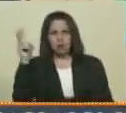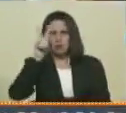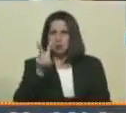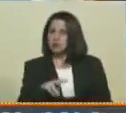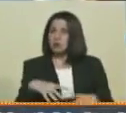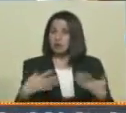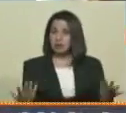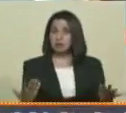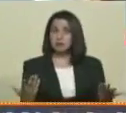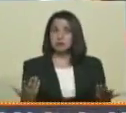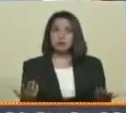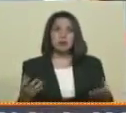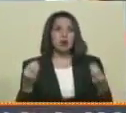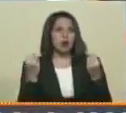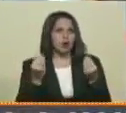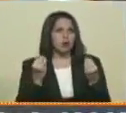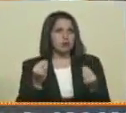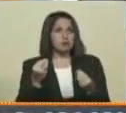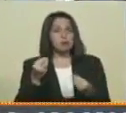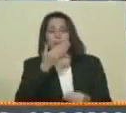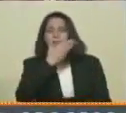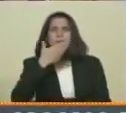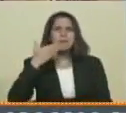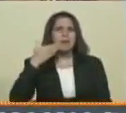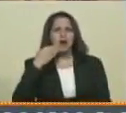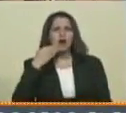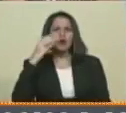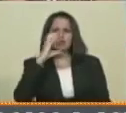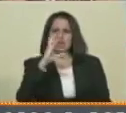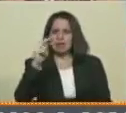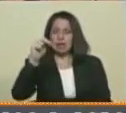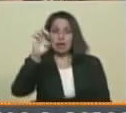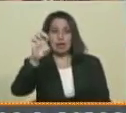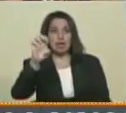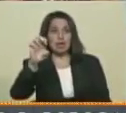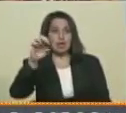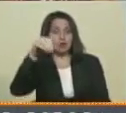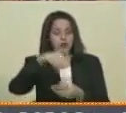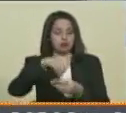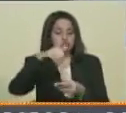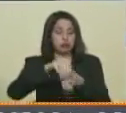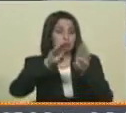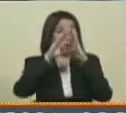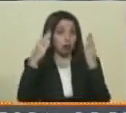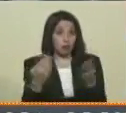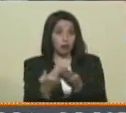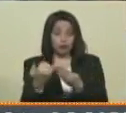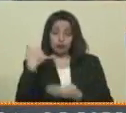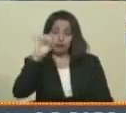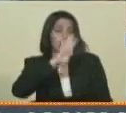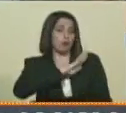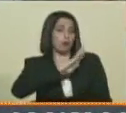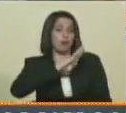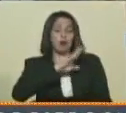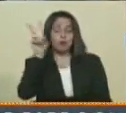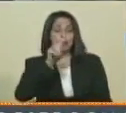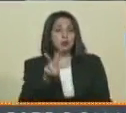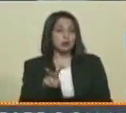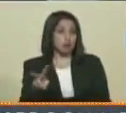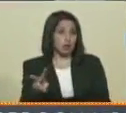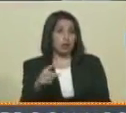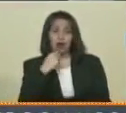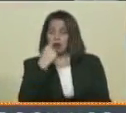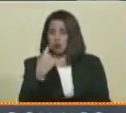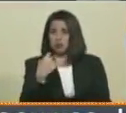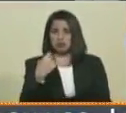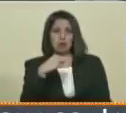Bueno, mira, el mejor Consejo Nacional Electoral del mundo lo tenemos nosotros aquí en Venezuela. No dicho